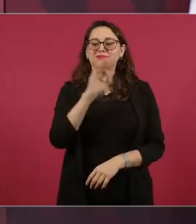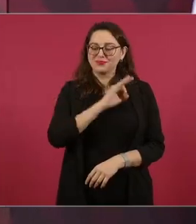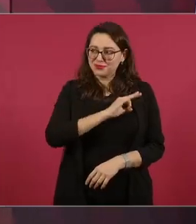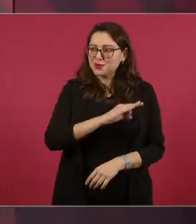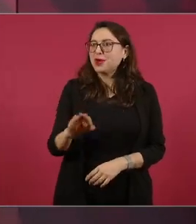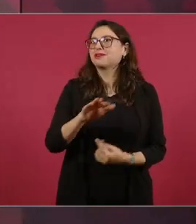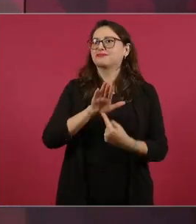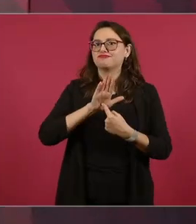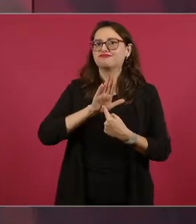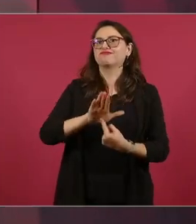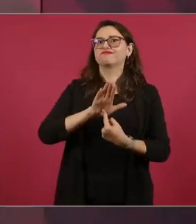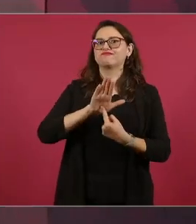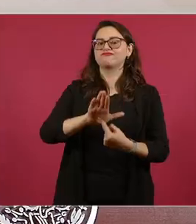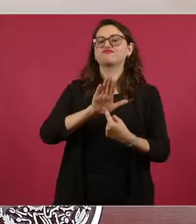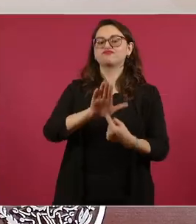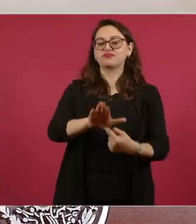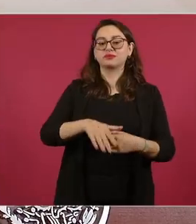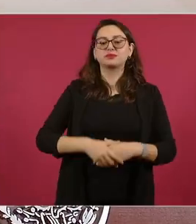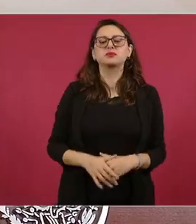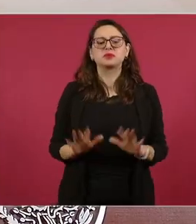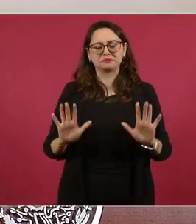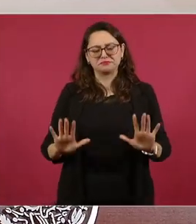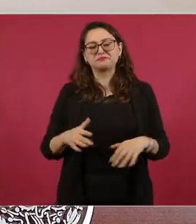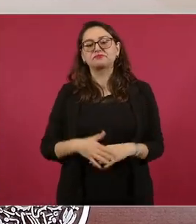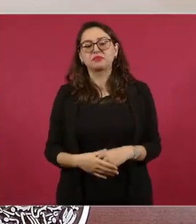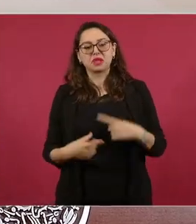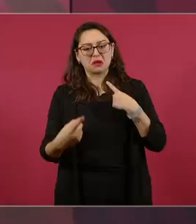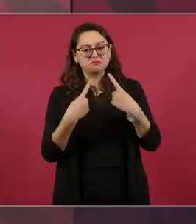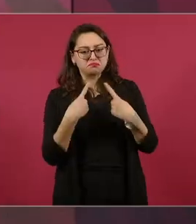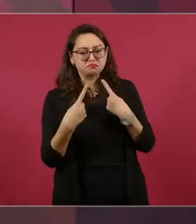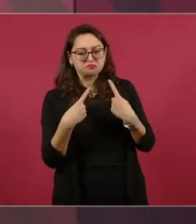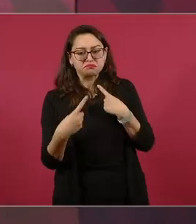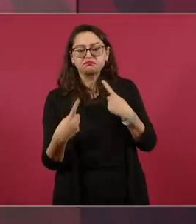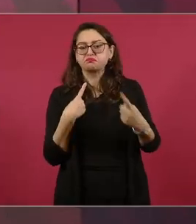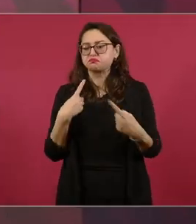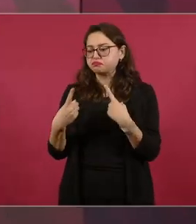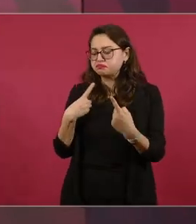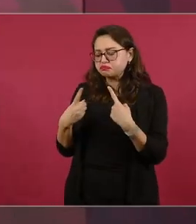Bueno, no terminábamos el debate